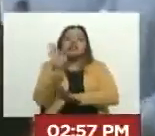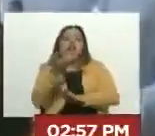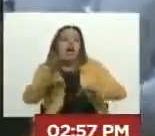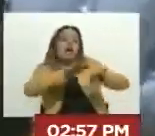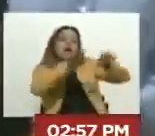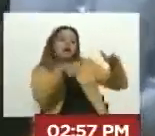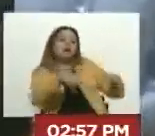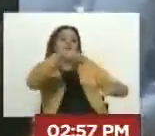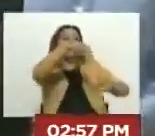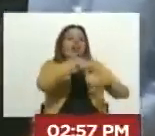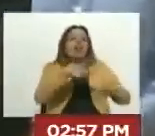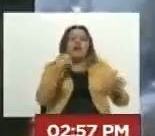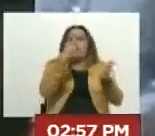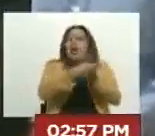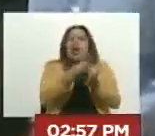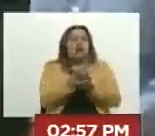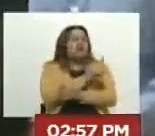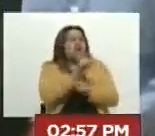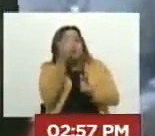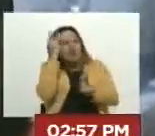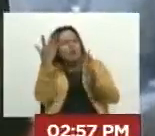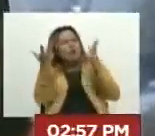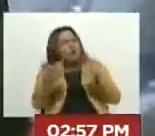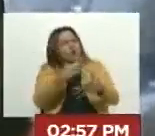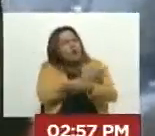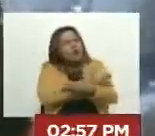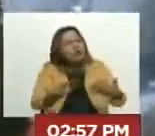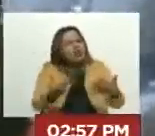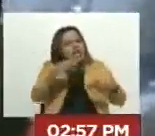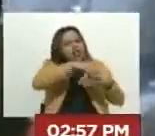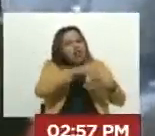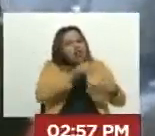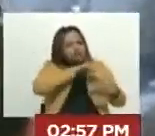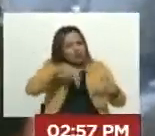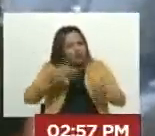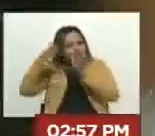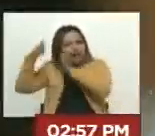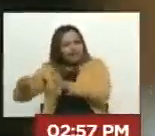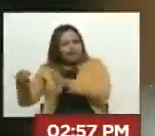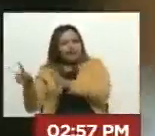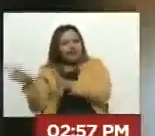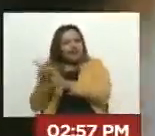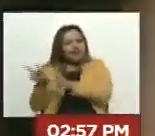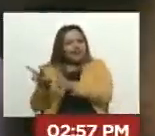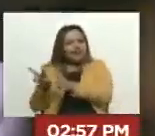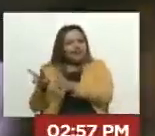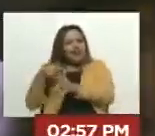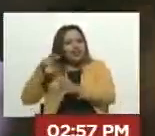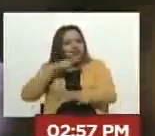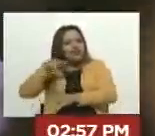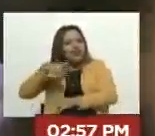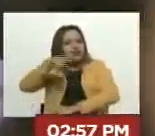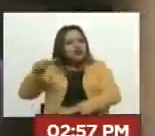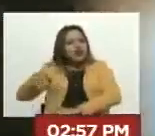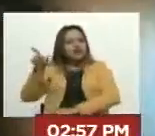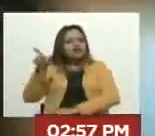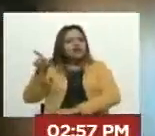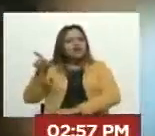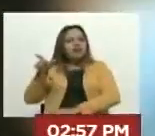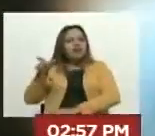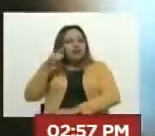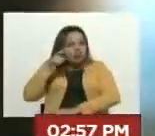concierto que les costó no sé cuántos millones de dólares, de este lado estábamos nosotros, con nuestros artistas populares, cantándole a la